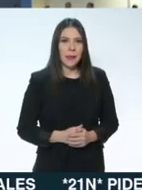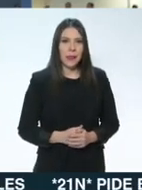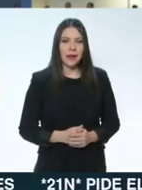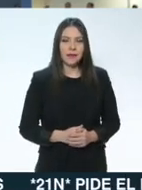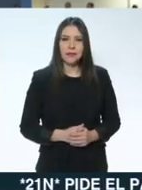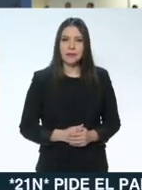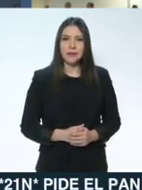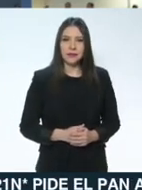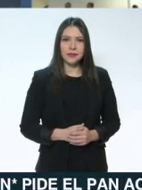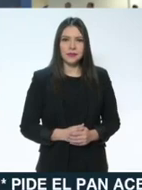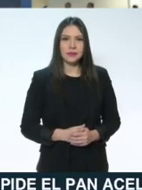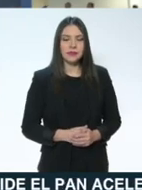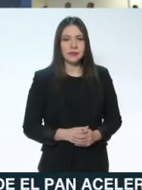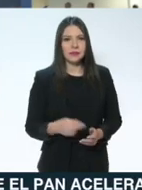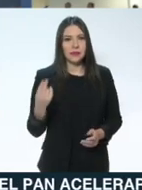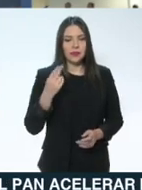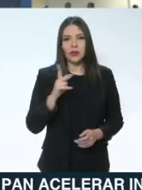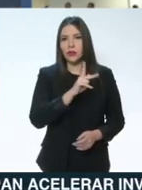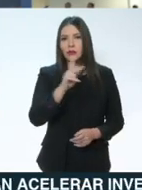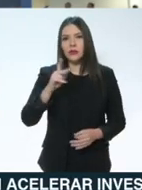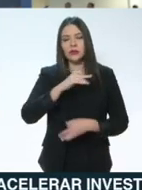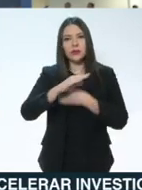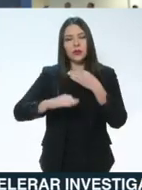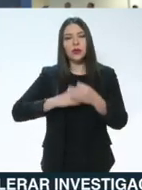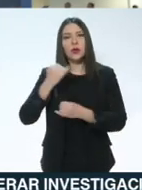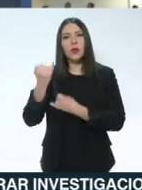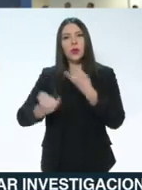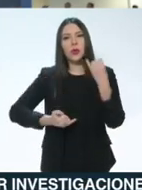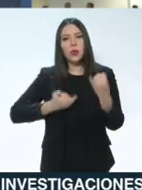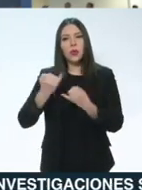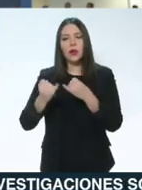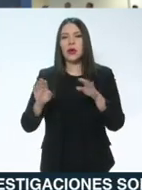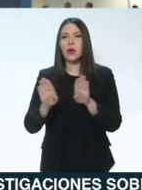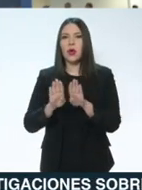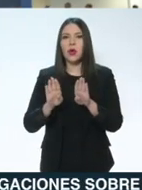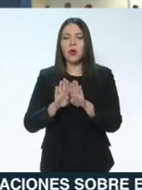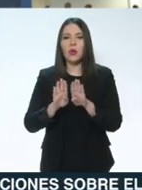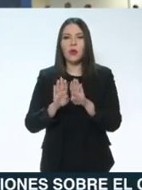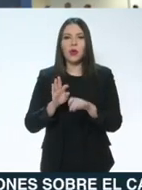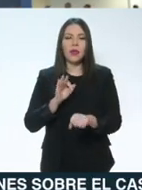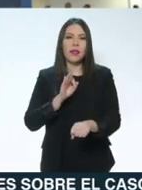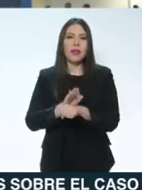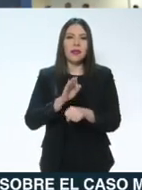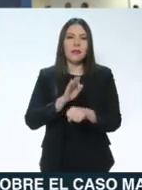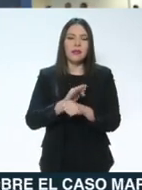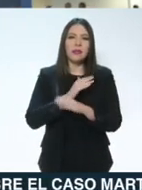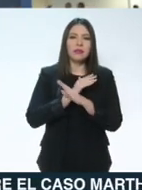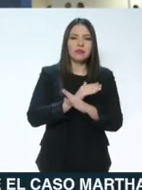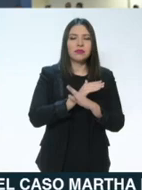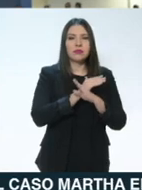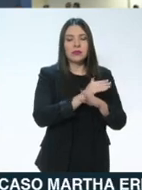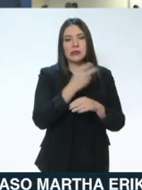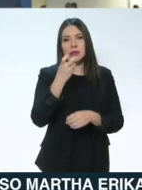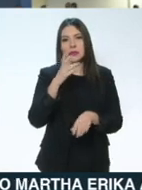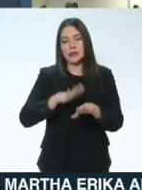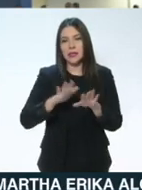Pues tenemos que venir y jugar de defensa. Defensa es la clave para este tipo de torneos. Hay que mantener